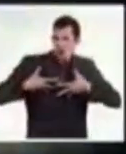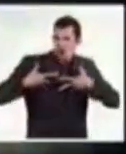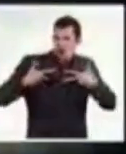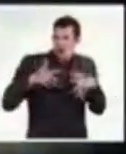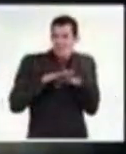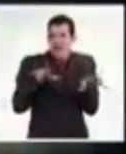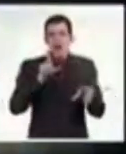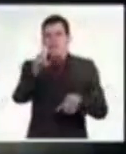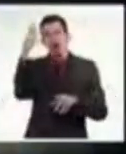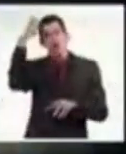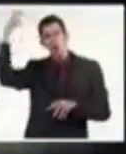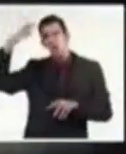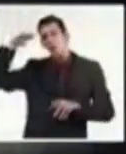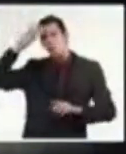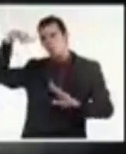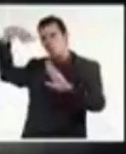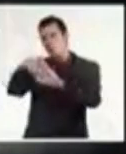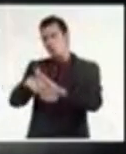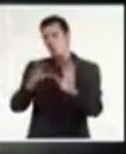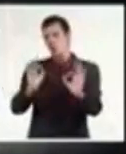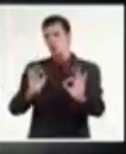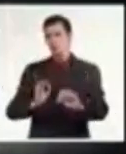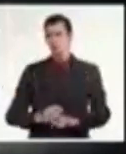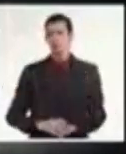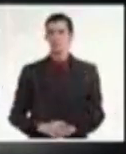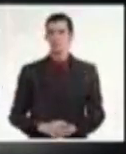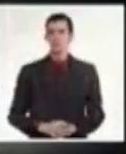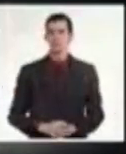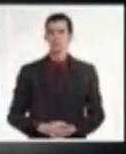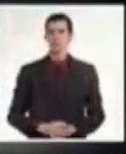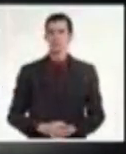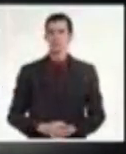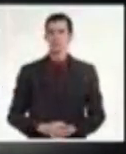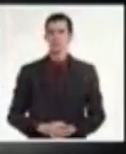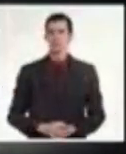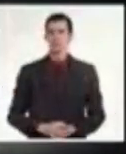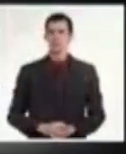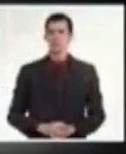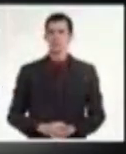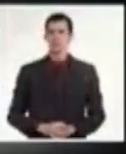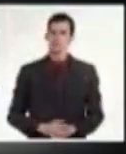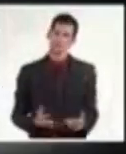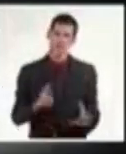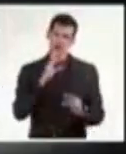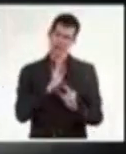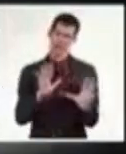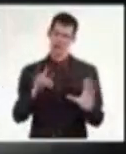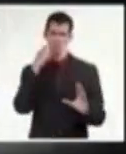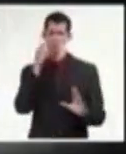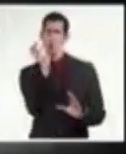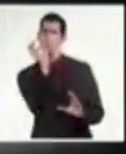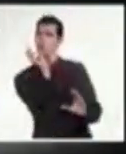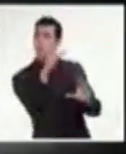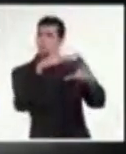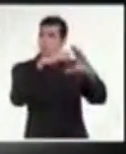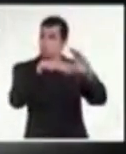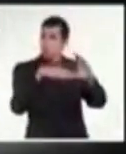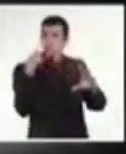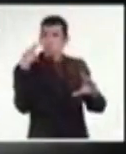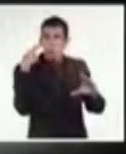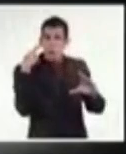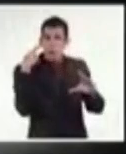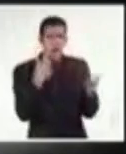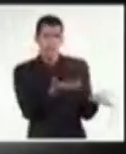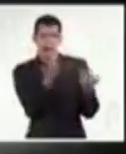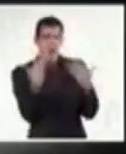porque al grupo de Telegram entran personas diciendo para la calle, para la calle, para la calle. Si la gente no se tira en la calle, bueno, los que están ahora